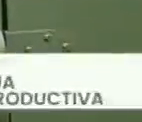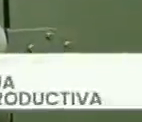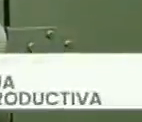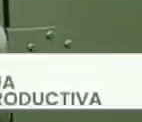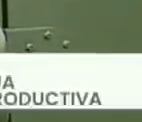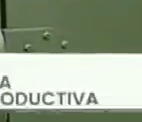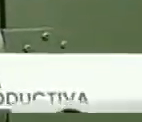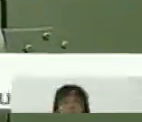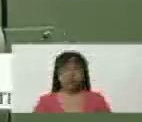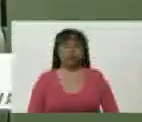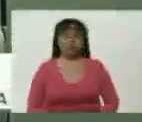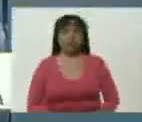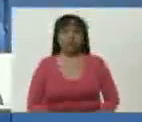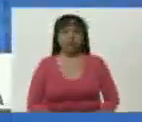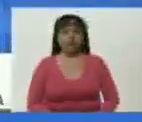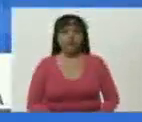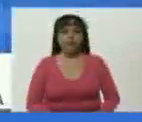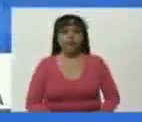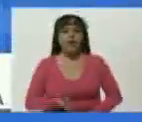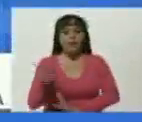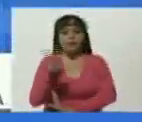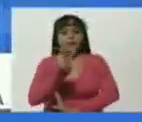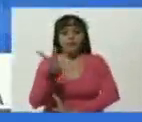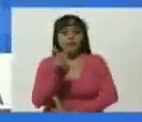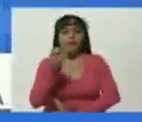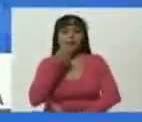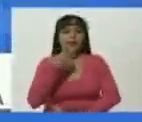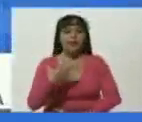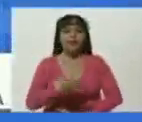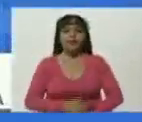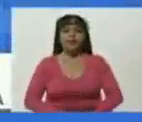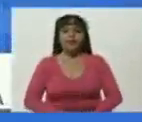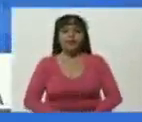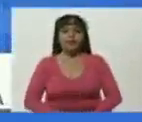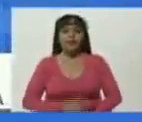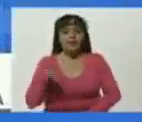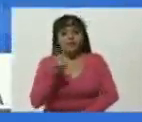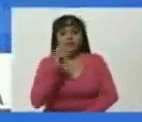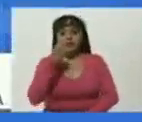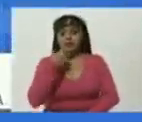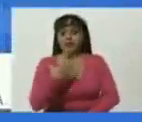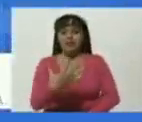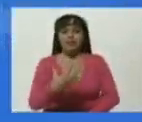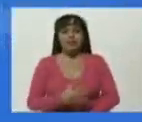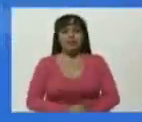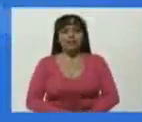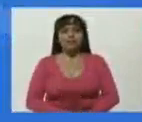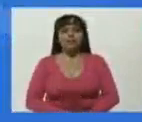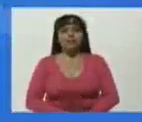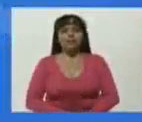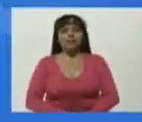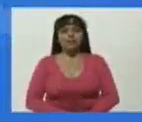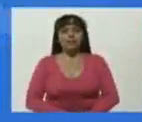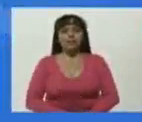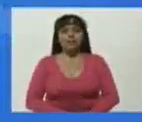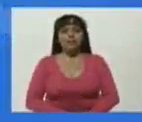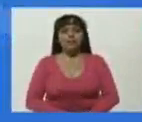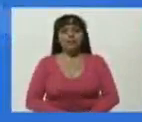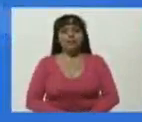agroecológica, la Venezuela bella, Silita, la Venezuela bella, Castro Soteldo, General